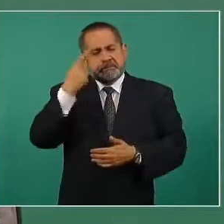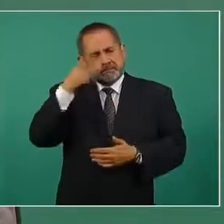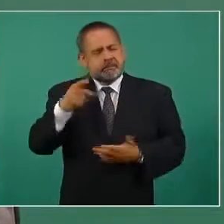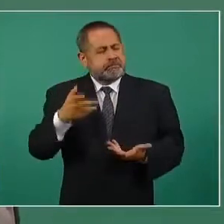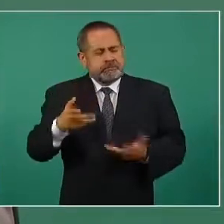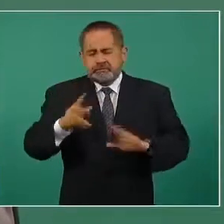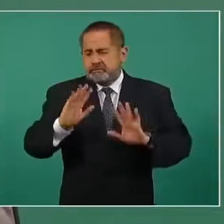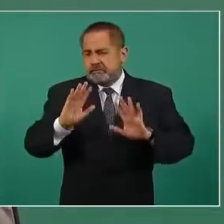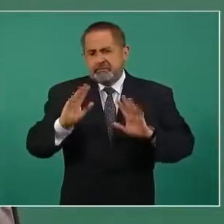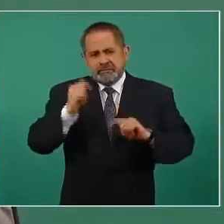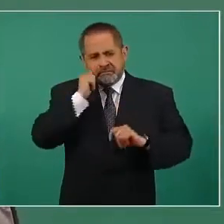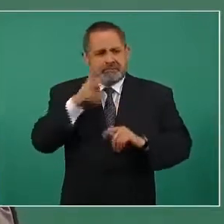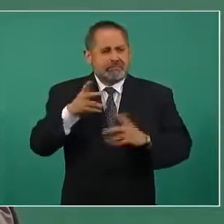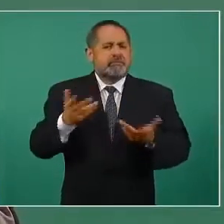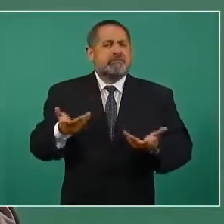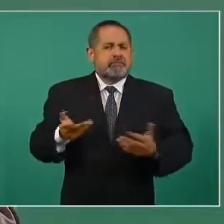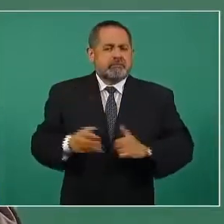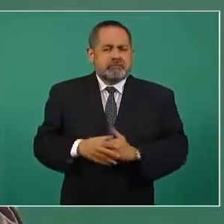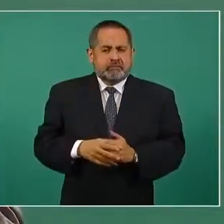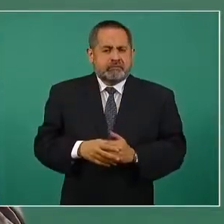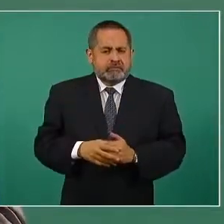enfrentando todos los obstáculos,